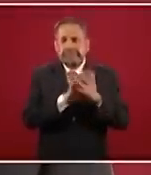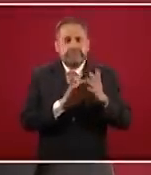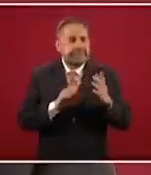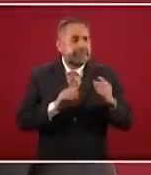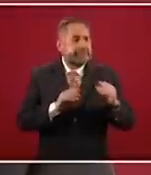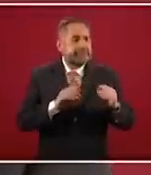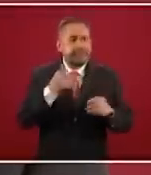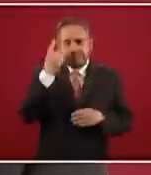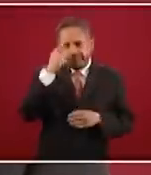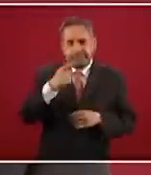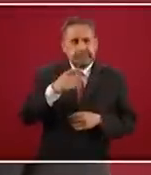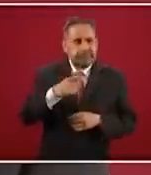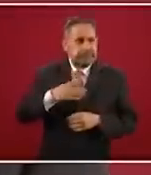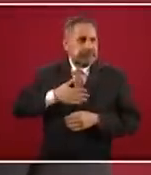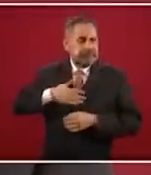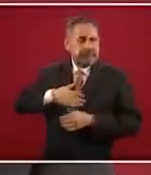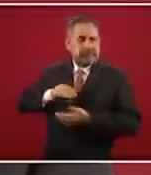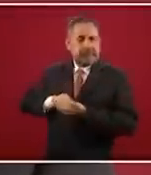administrando